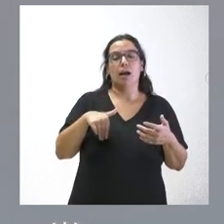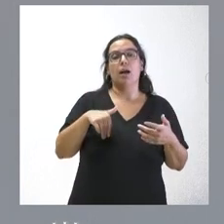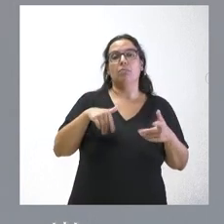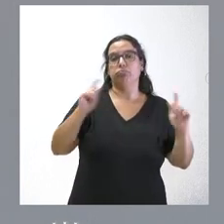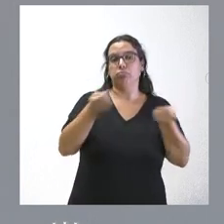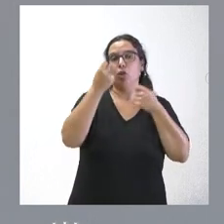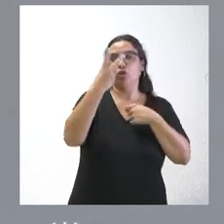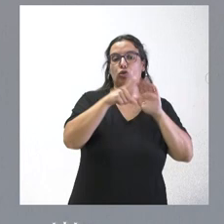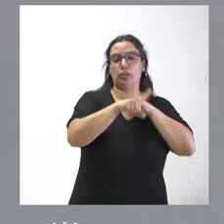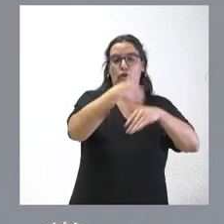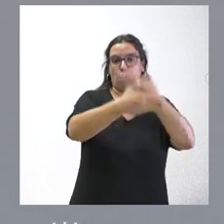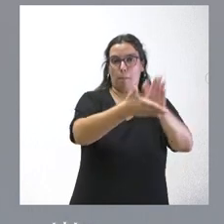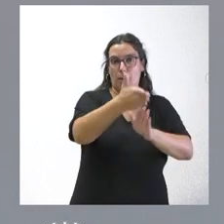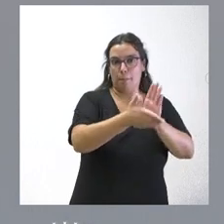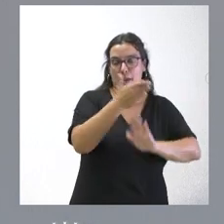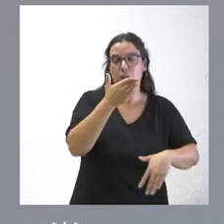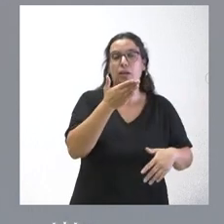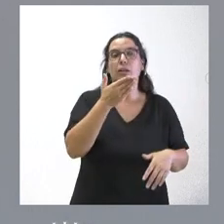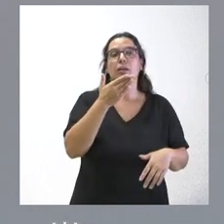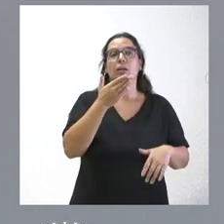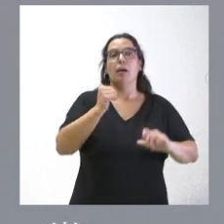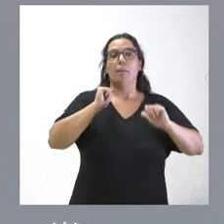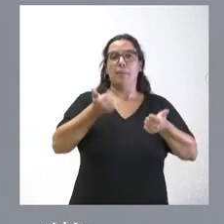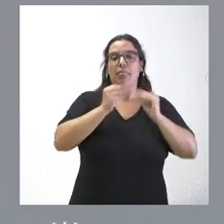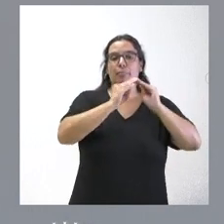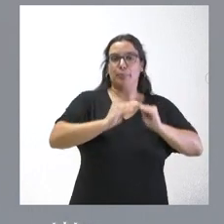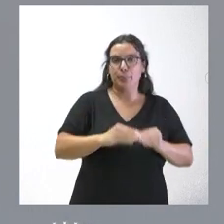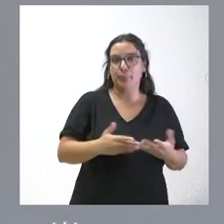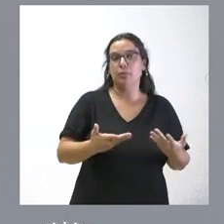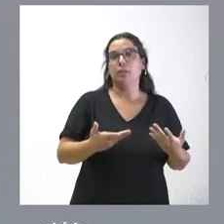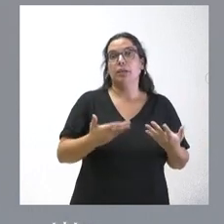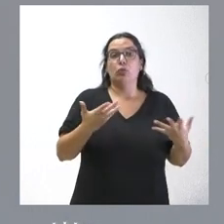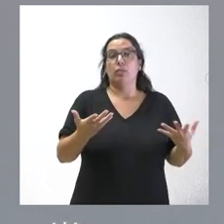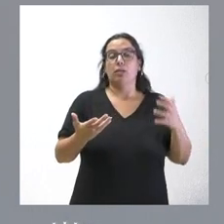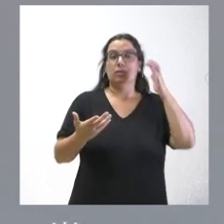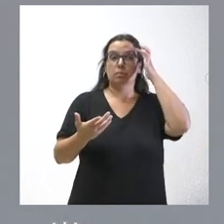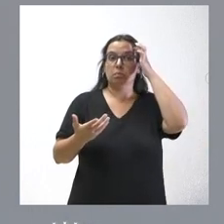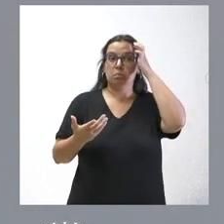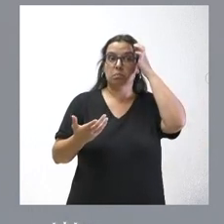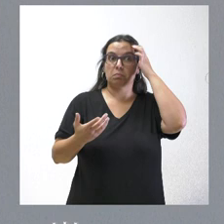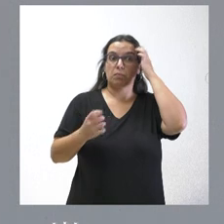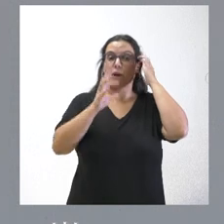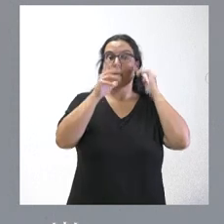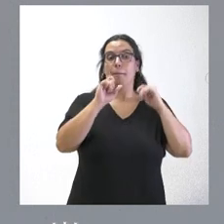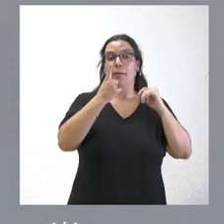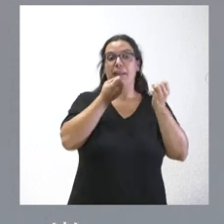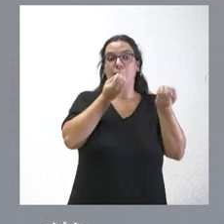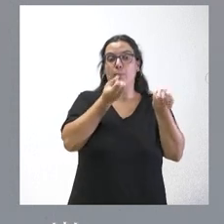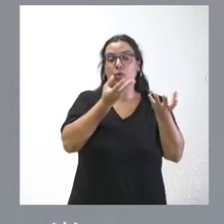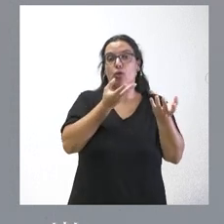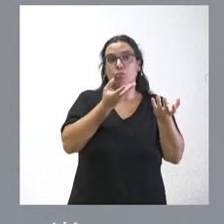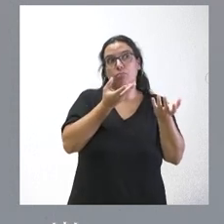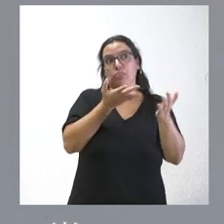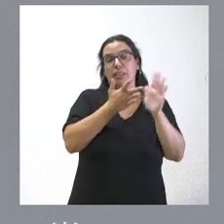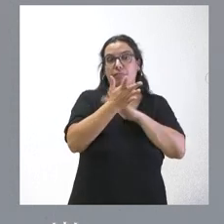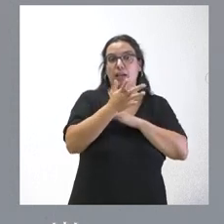de Canvas normas comienzan su periodo de elaboración y por tanto esta primera información lo que permite